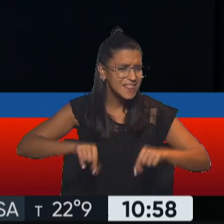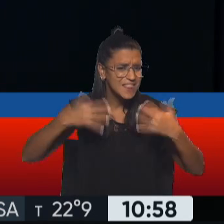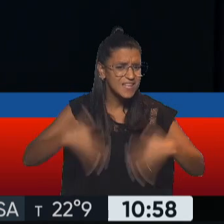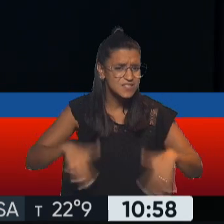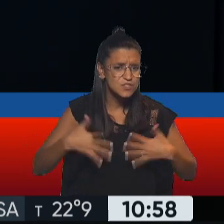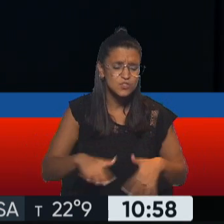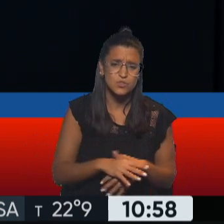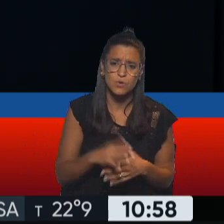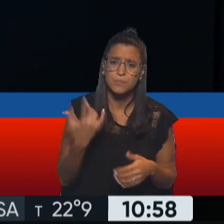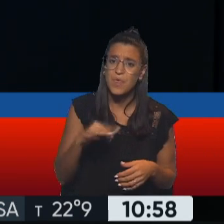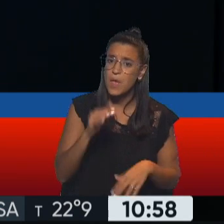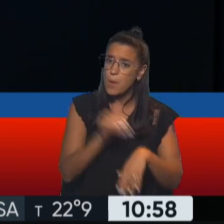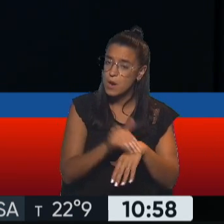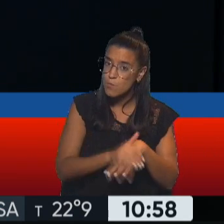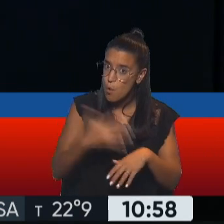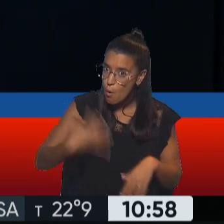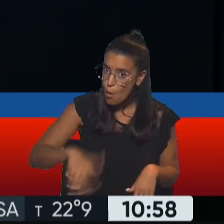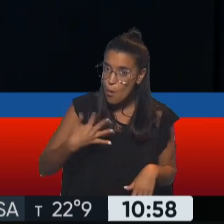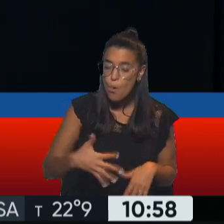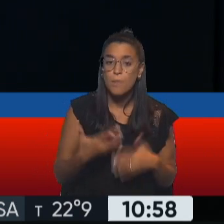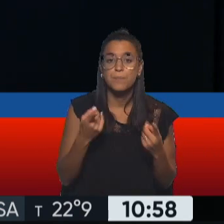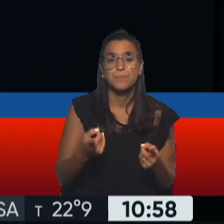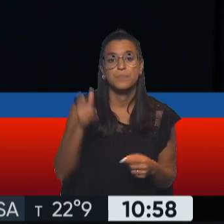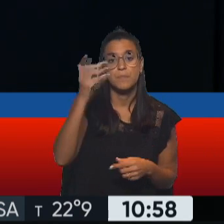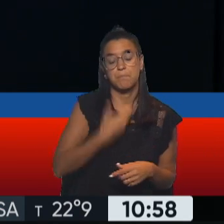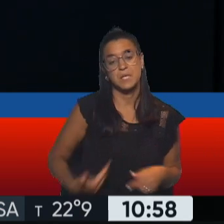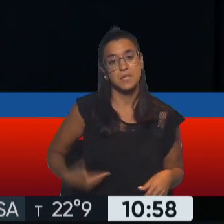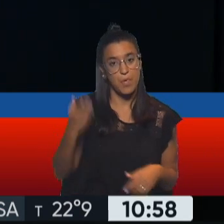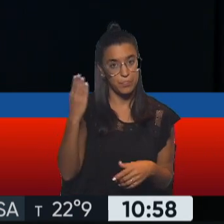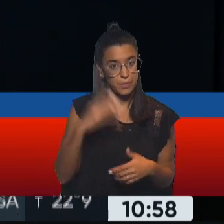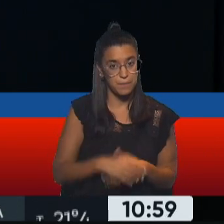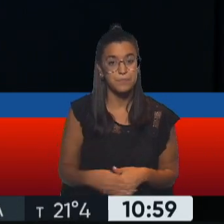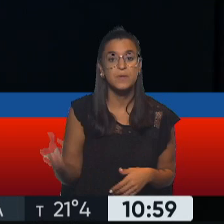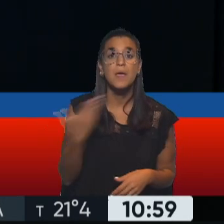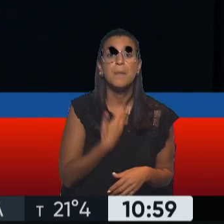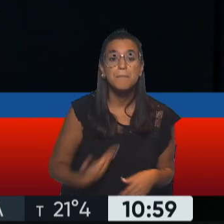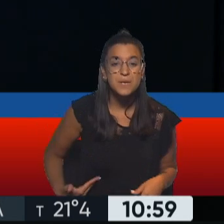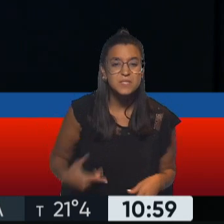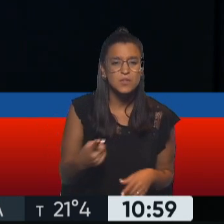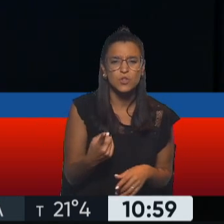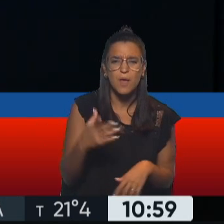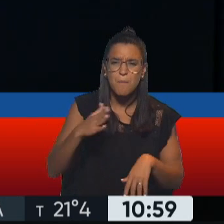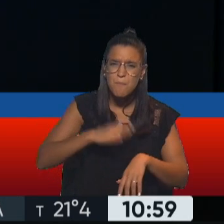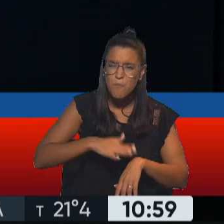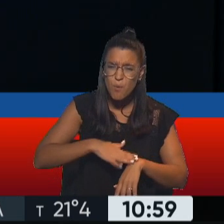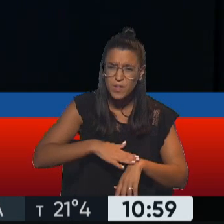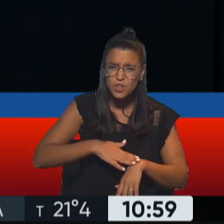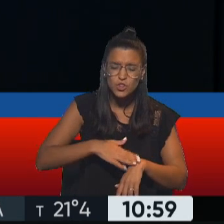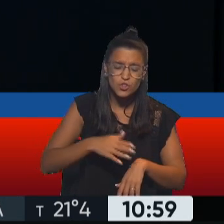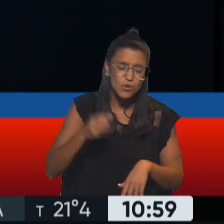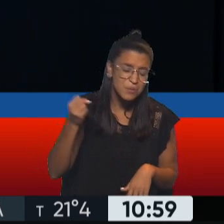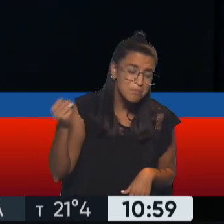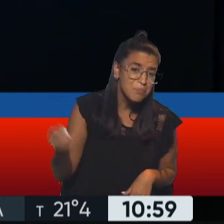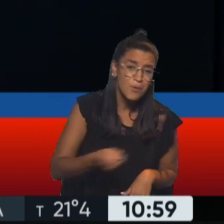lo muy a la altura de la responsabilidad que hay que estar, es a nuestro presidente. A nuestro presidente que en un momento